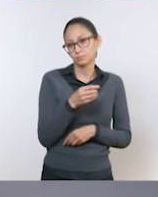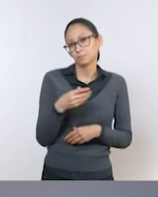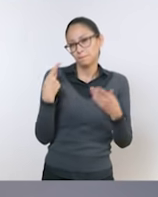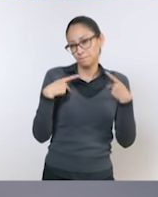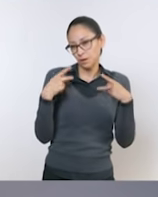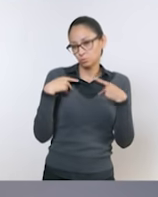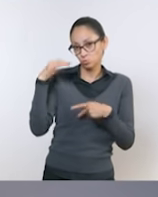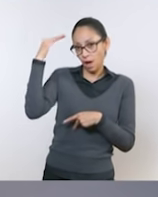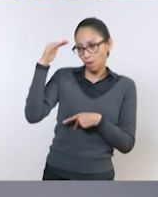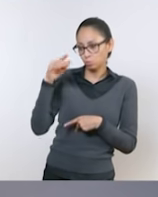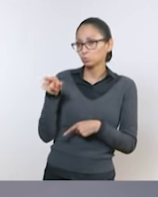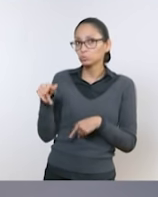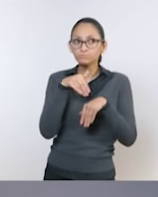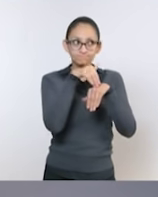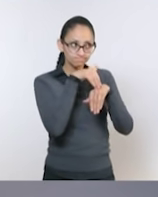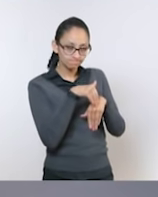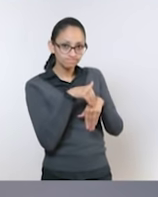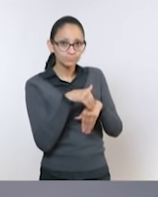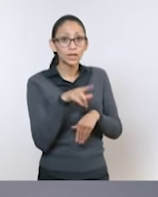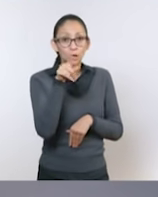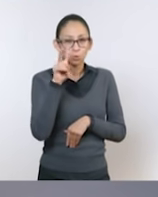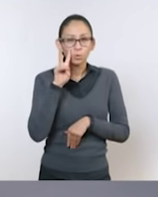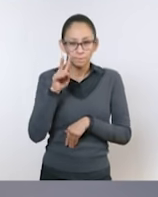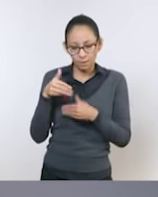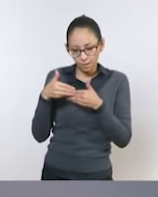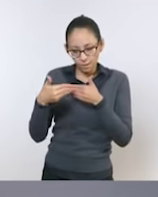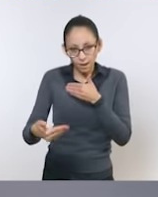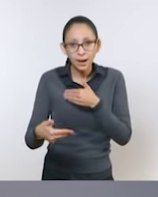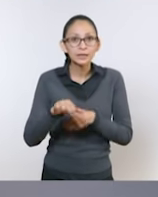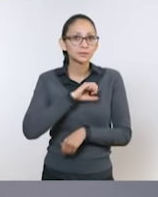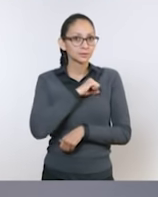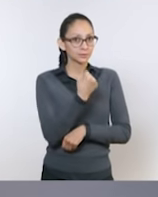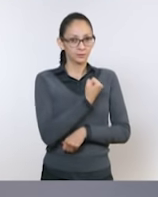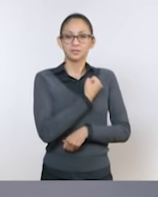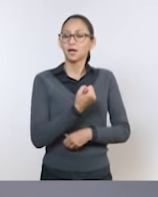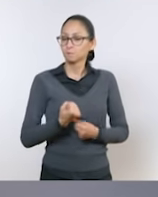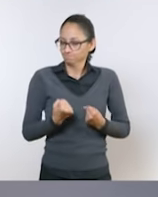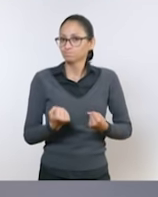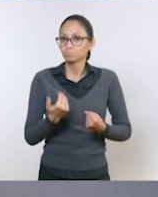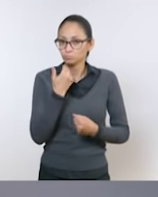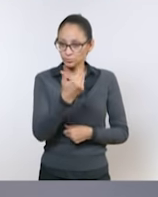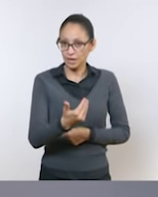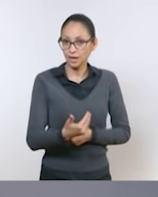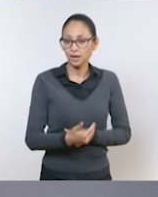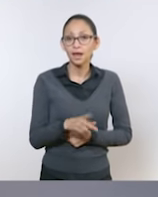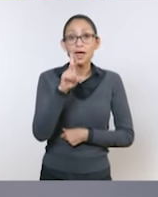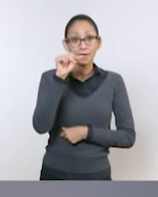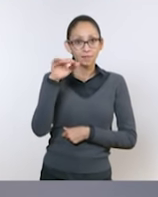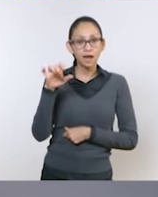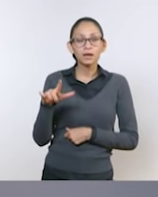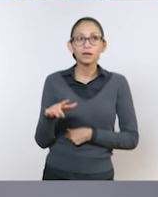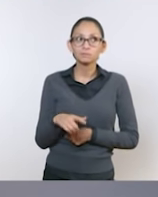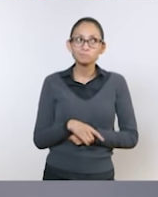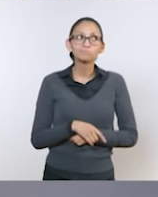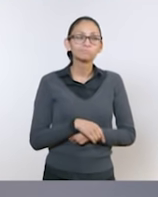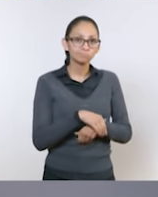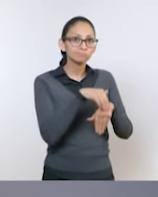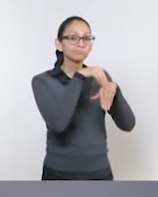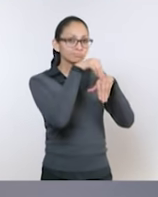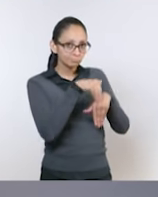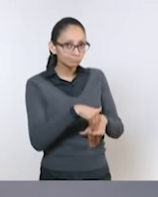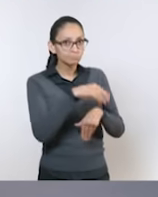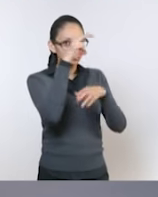los consejos de los adultos y verás que muy pronto estarás sano como un roble. Daniel